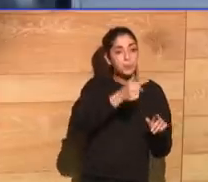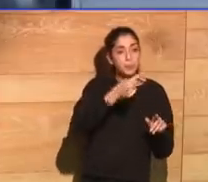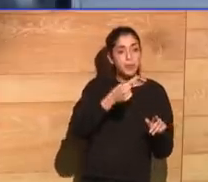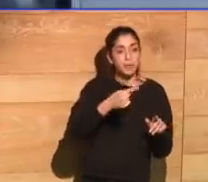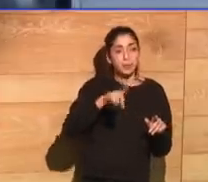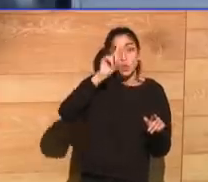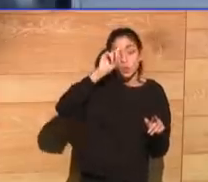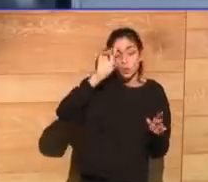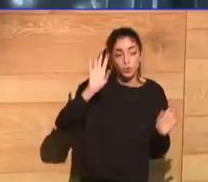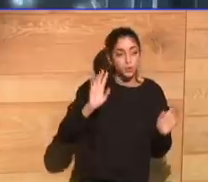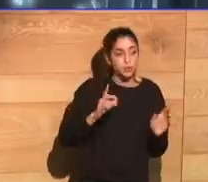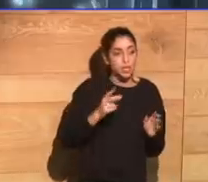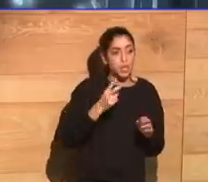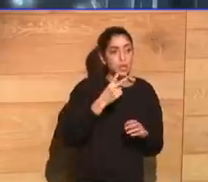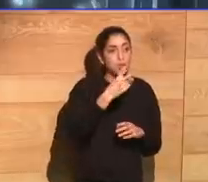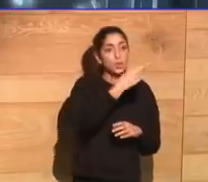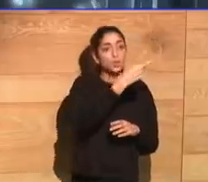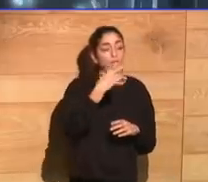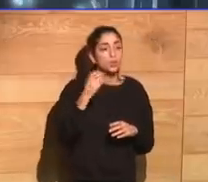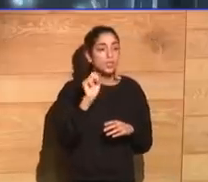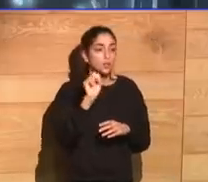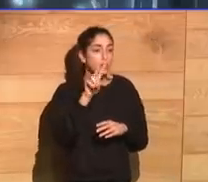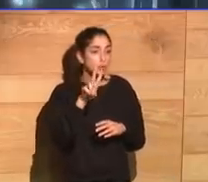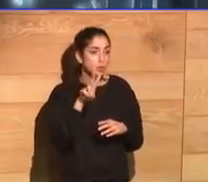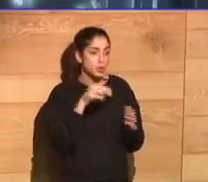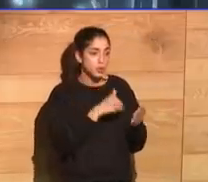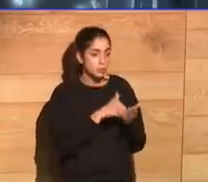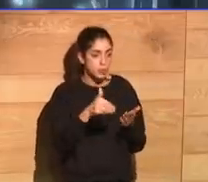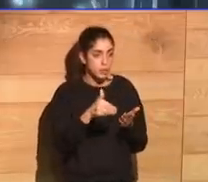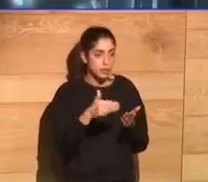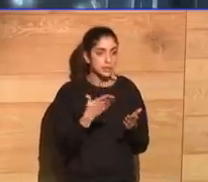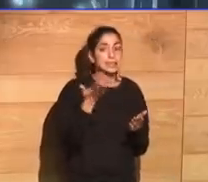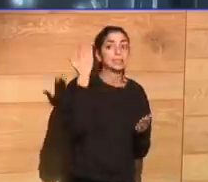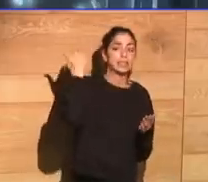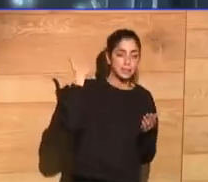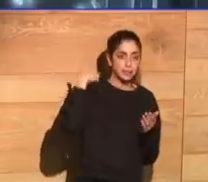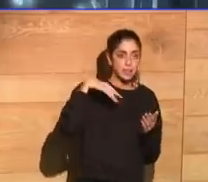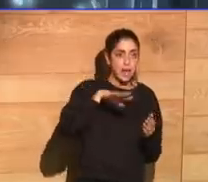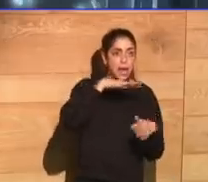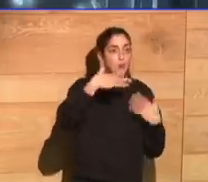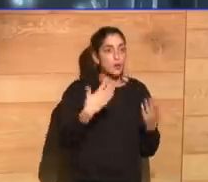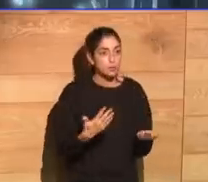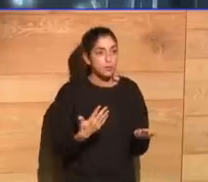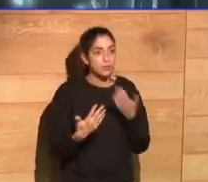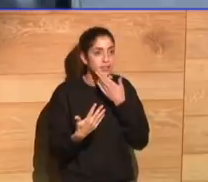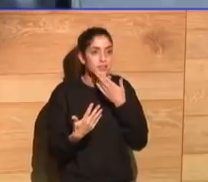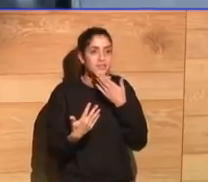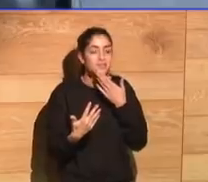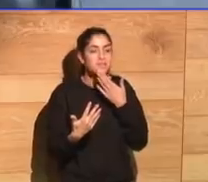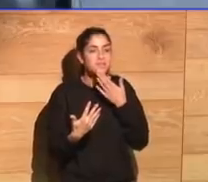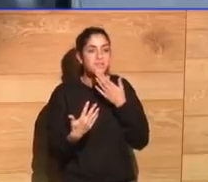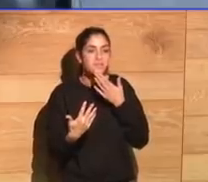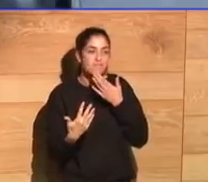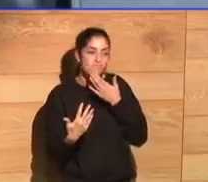Nunca lo has sabido. 212, si no recuerdo mal, pero... 12 millones de entonces. Hombre, claro, que hoy serían... De las antiguas pesetas. Hoy sería pues